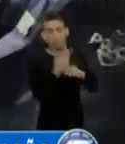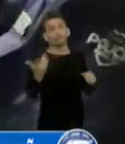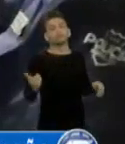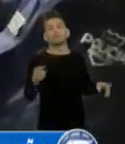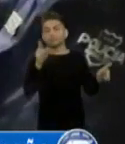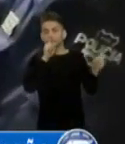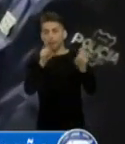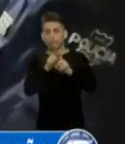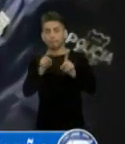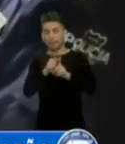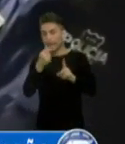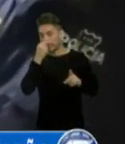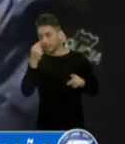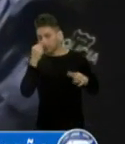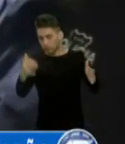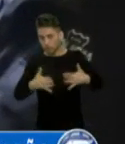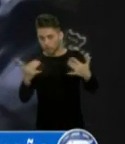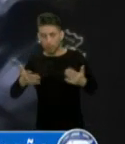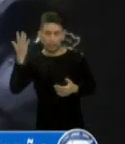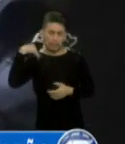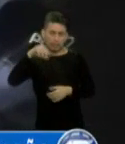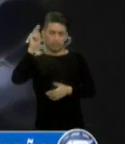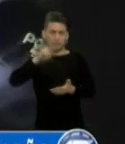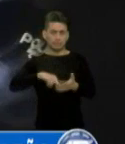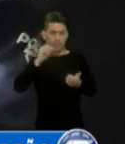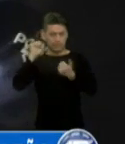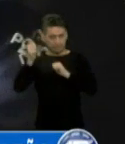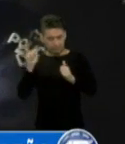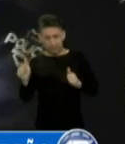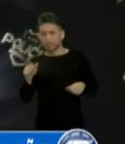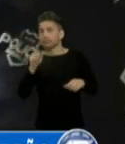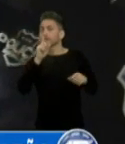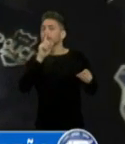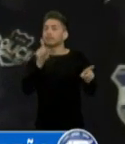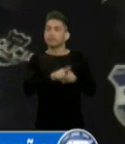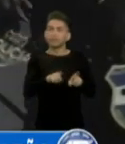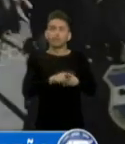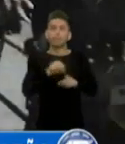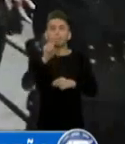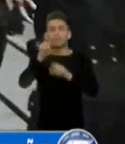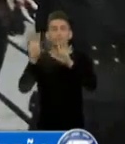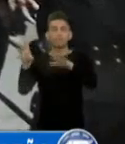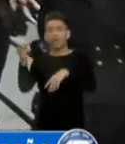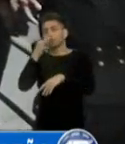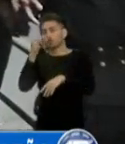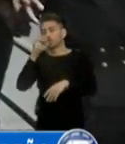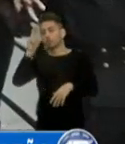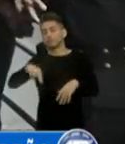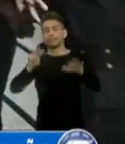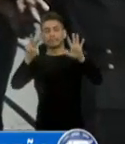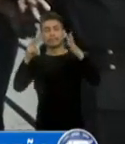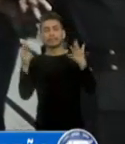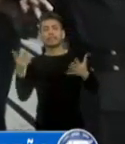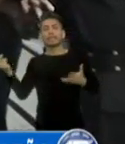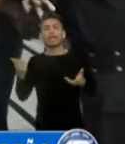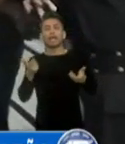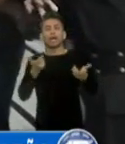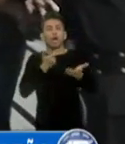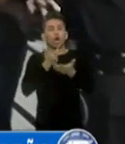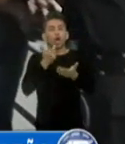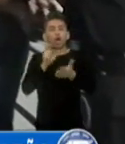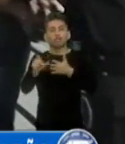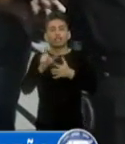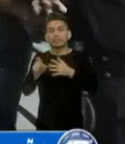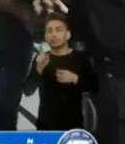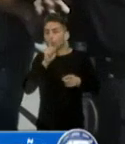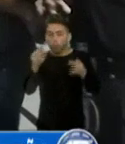de septiembre del año 2015 y contrabando de mercadería del 29 de agosto del 2017. De acuerdo con la investigación del caso, este individuo